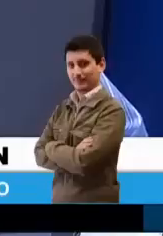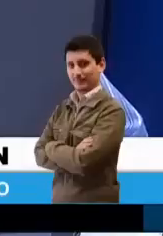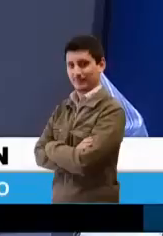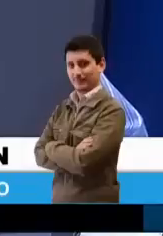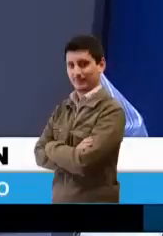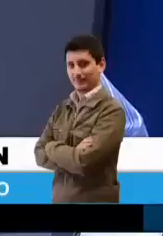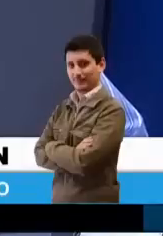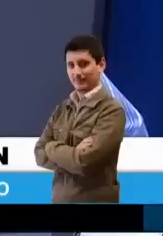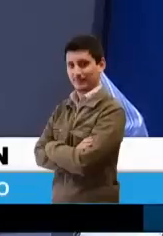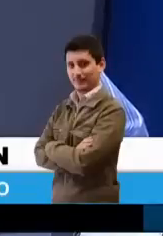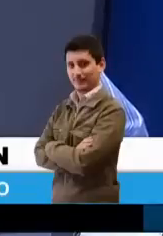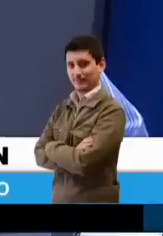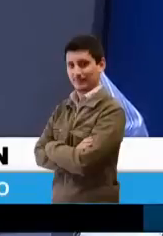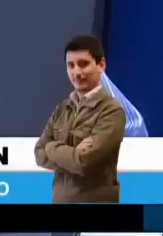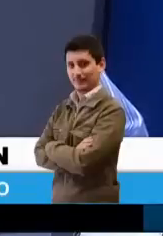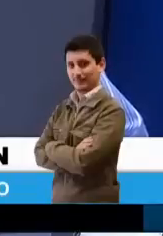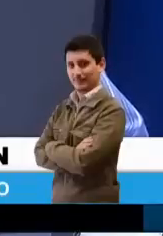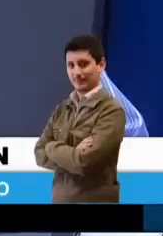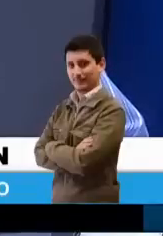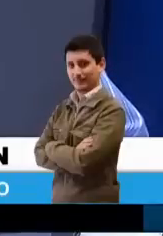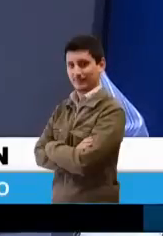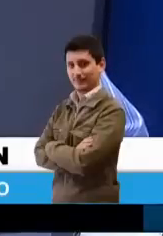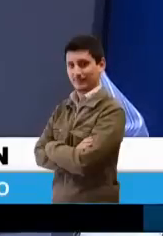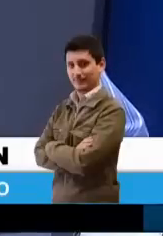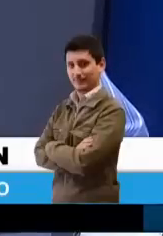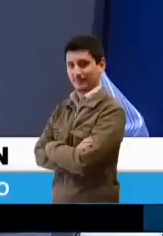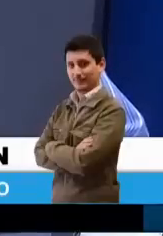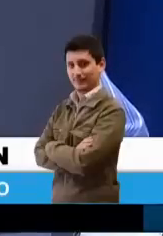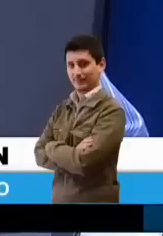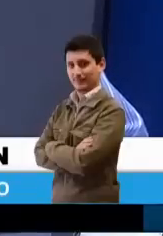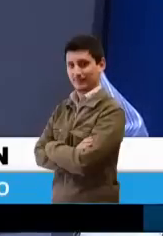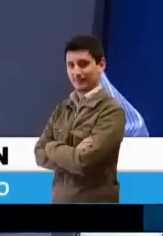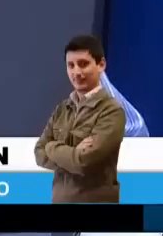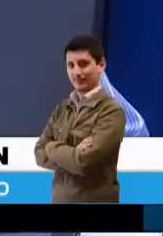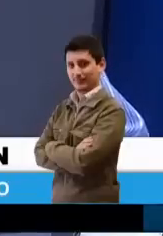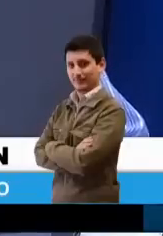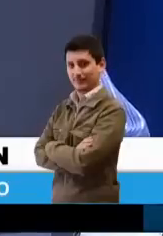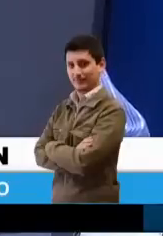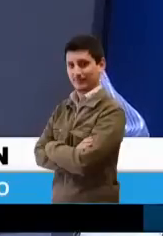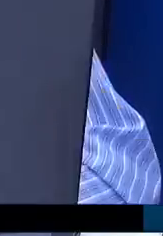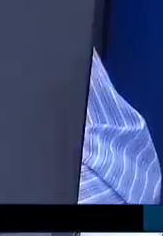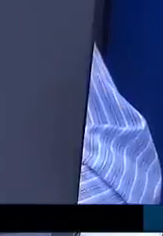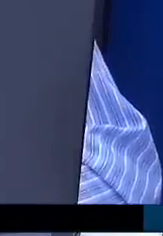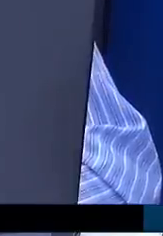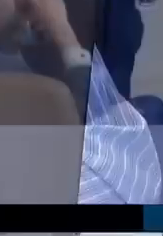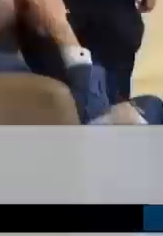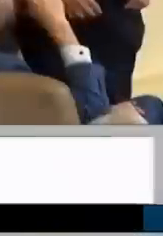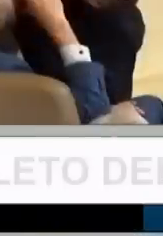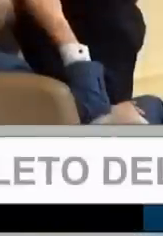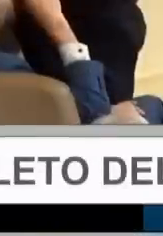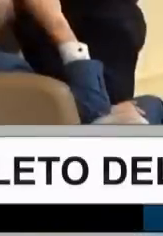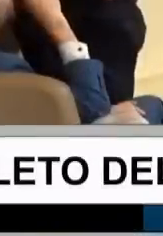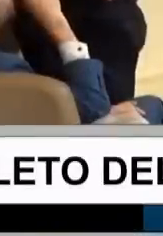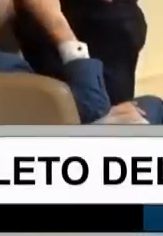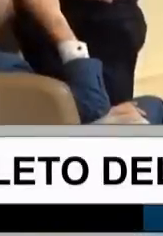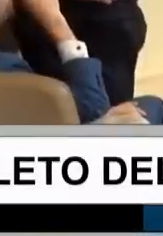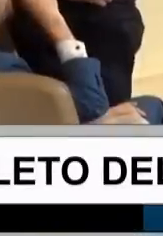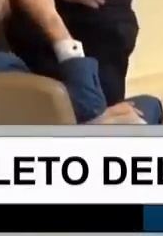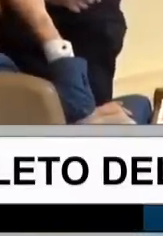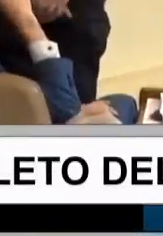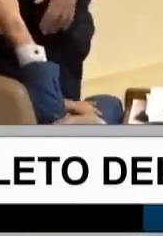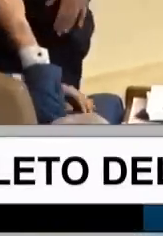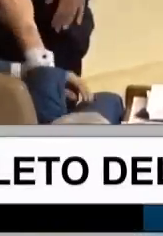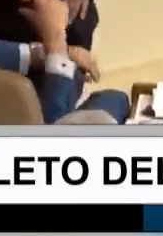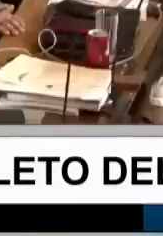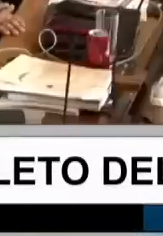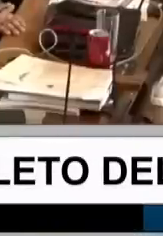efectos que se indican por parte de la política, que es la mayor, que es combatir la, en parte la desigualdad, etcétera, etcétera. Porque la desigualdad no se combate solo con una reforma